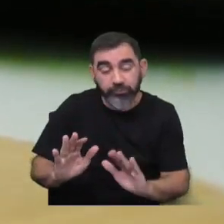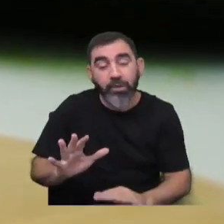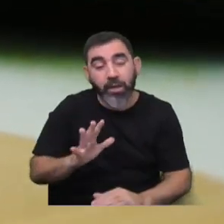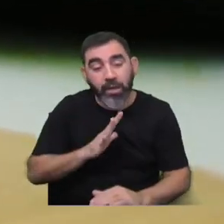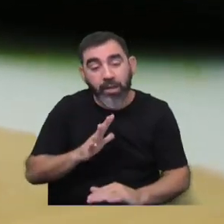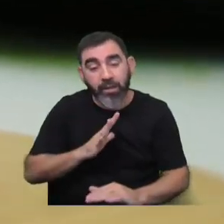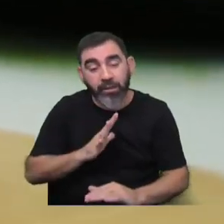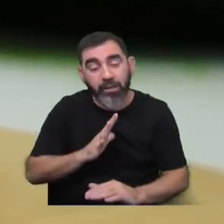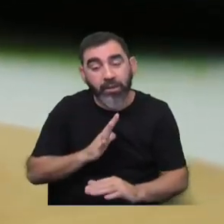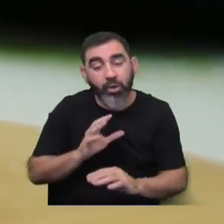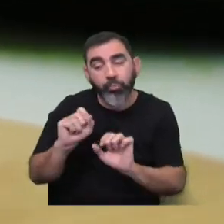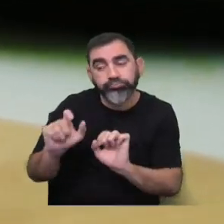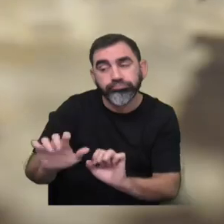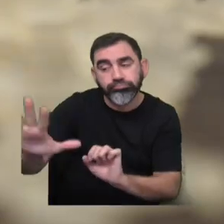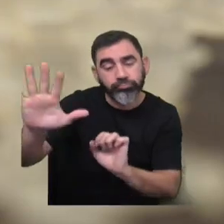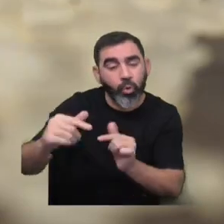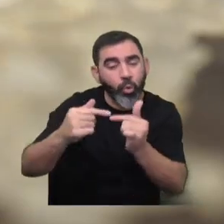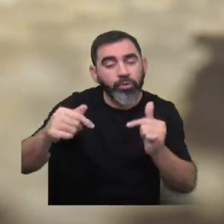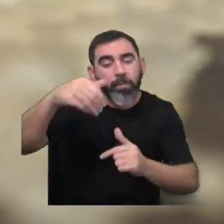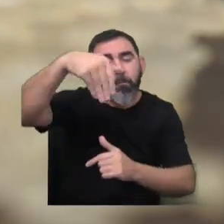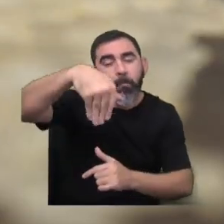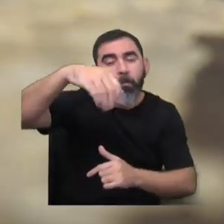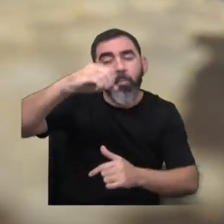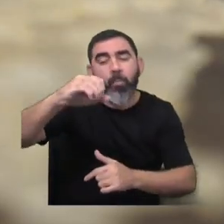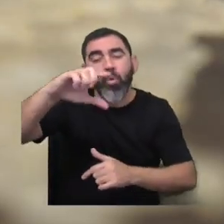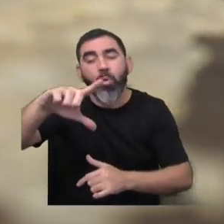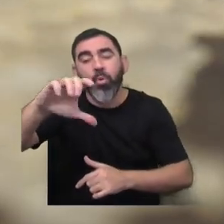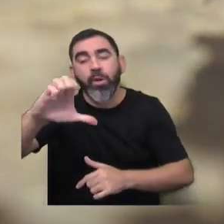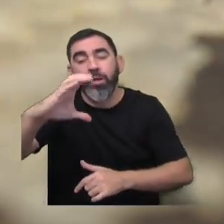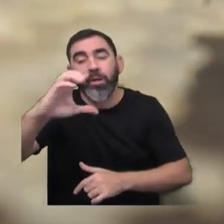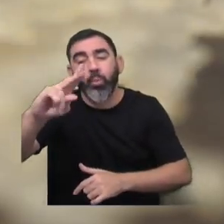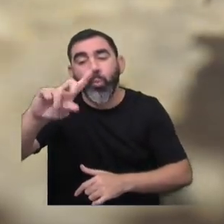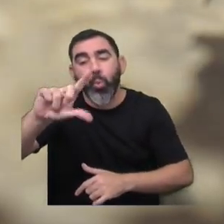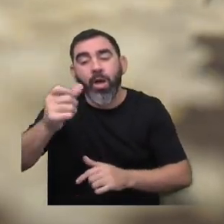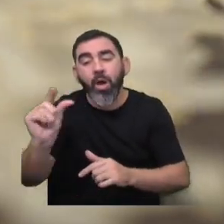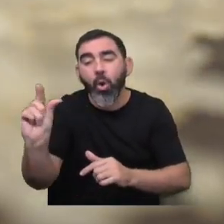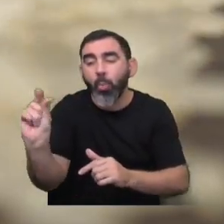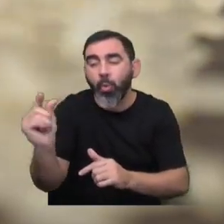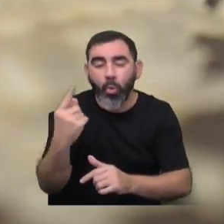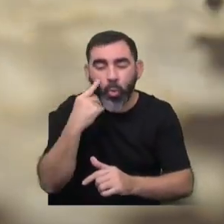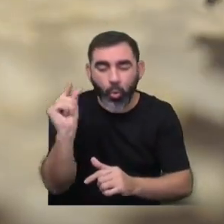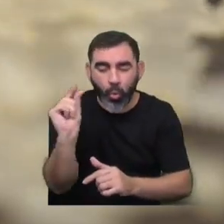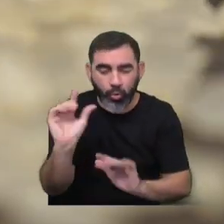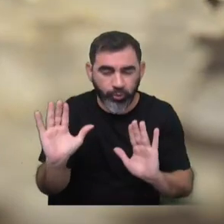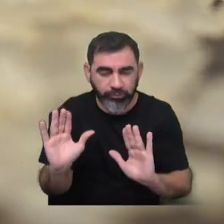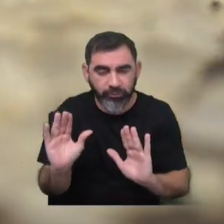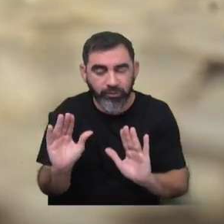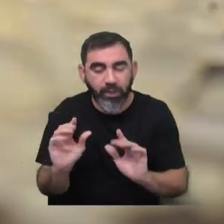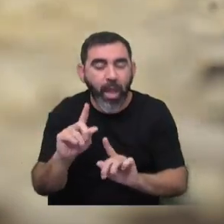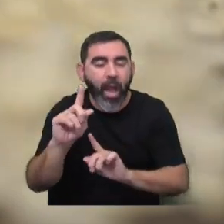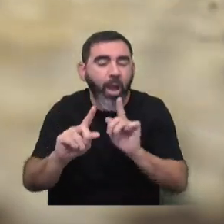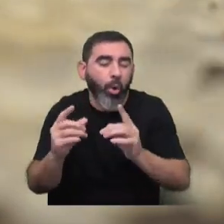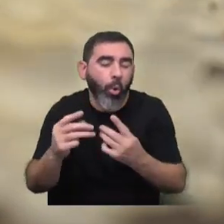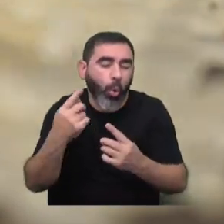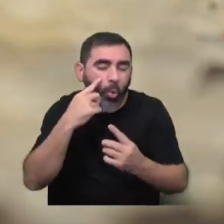un conjunto de propiedades y moléculas de las cuales en realidad todavía conocemos relativamente pocas. Conocemos las macromoléculas,